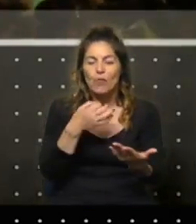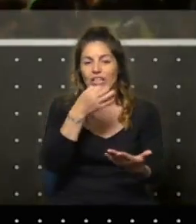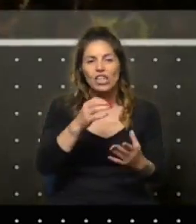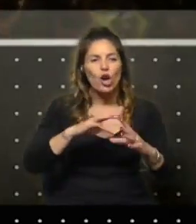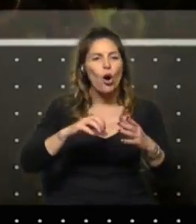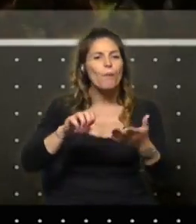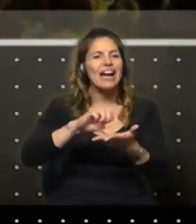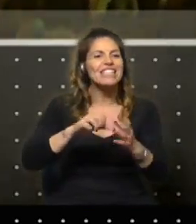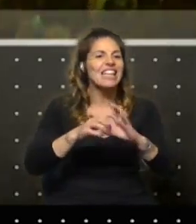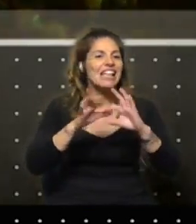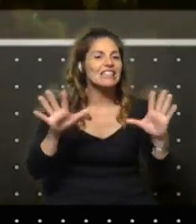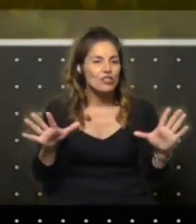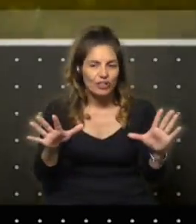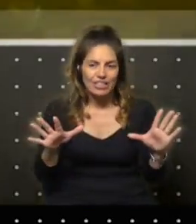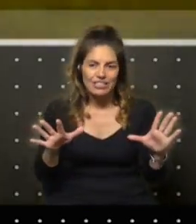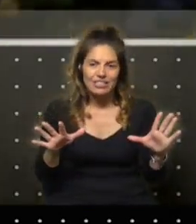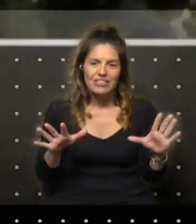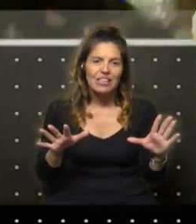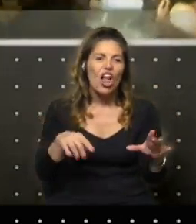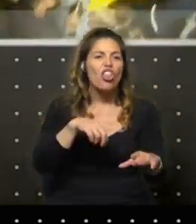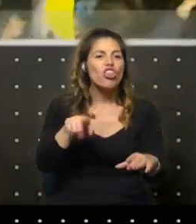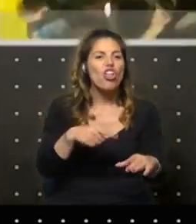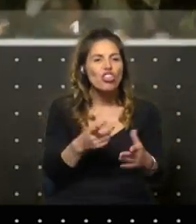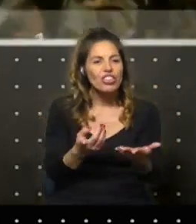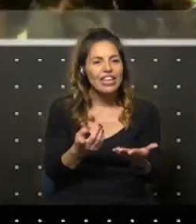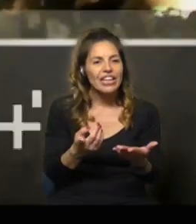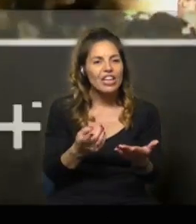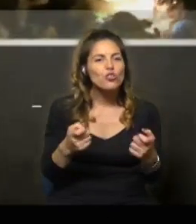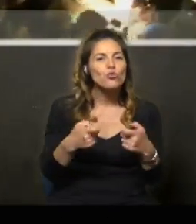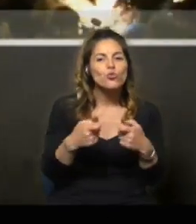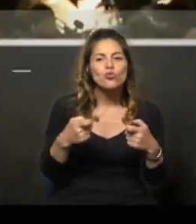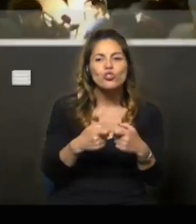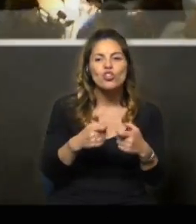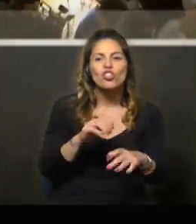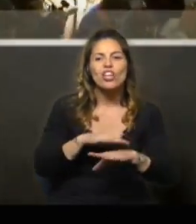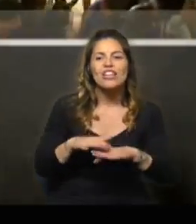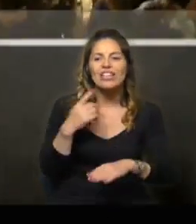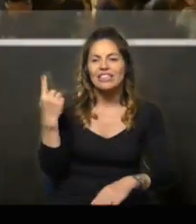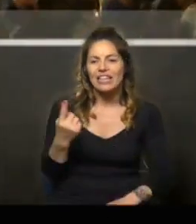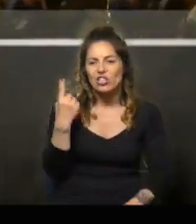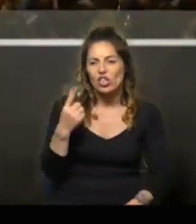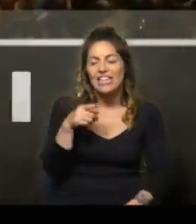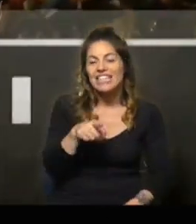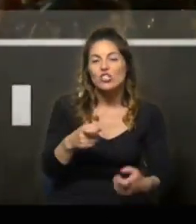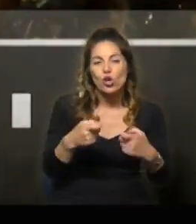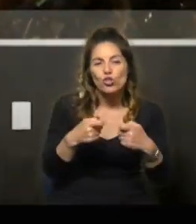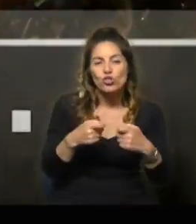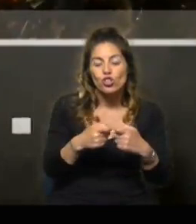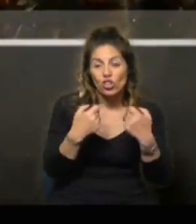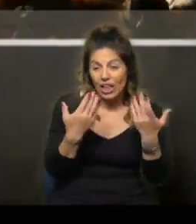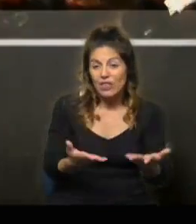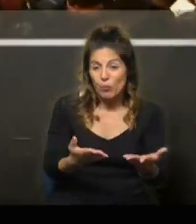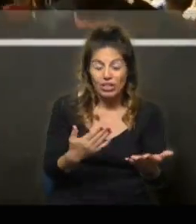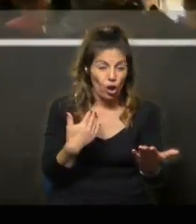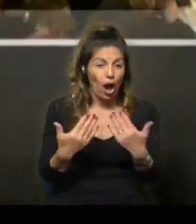países libres no entonces eh dónde ubica sus socios a nivel internacional y si esos socios están dispuestos a